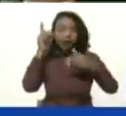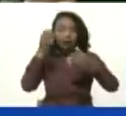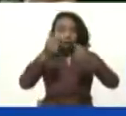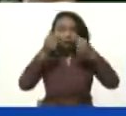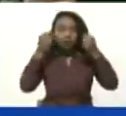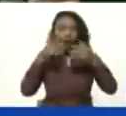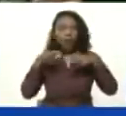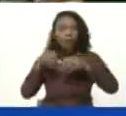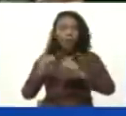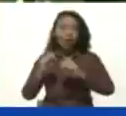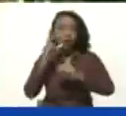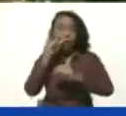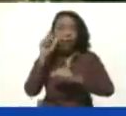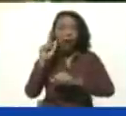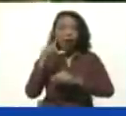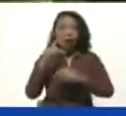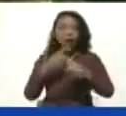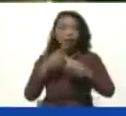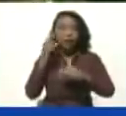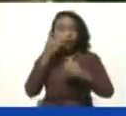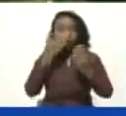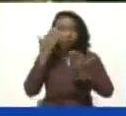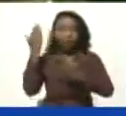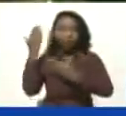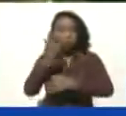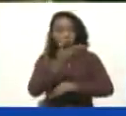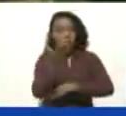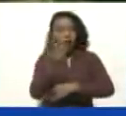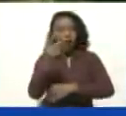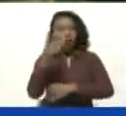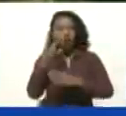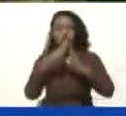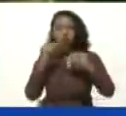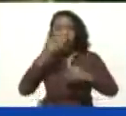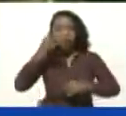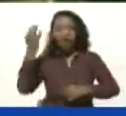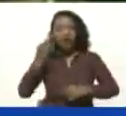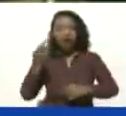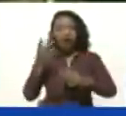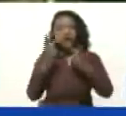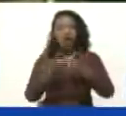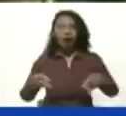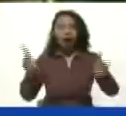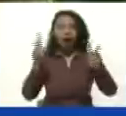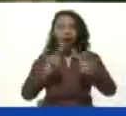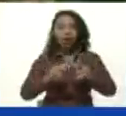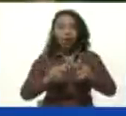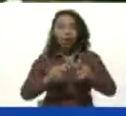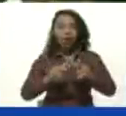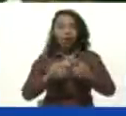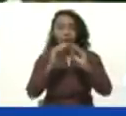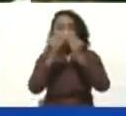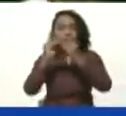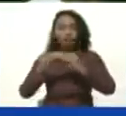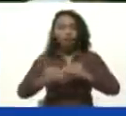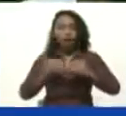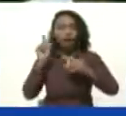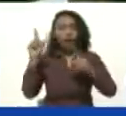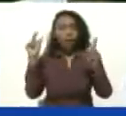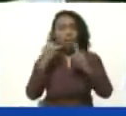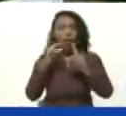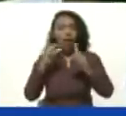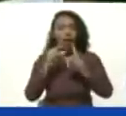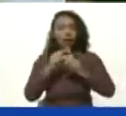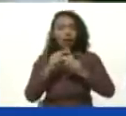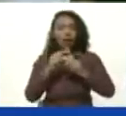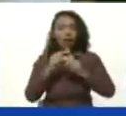imperio, Alex Zack, para que ustedes vean toda la verdad, para que ustedes valoren y calibren estas palabras